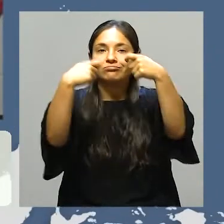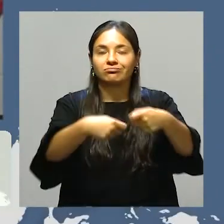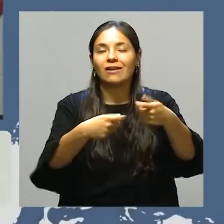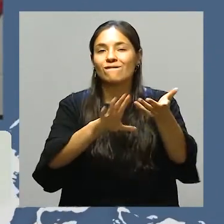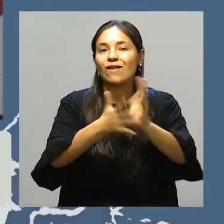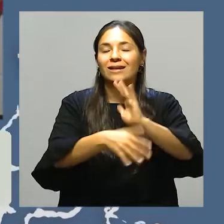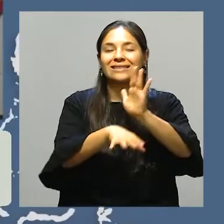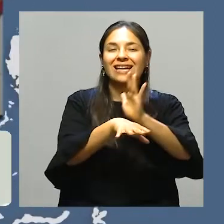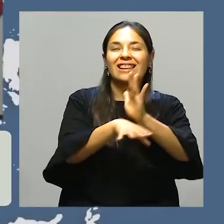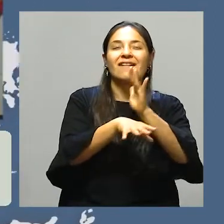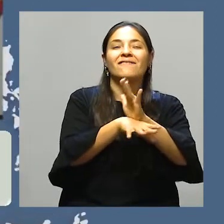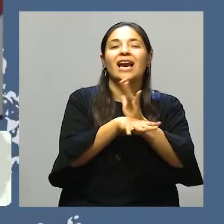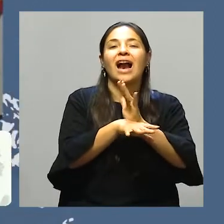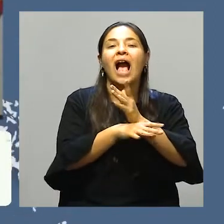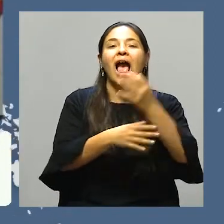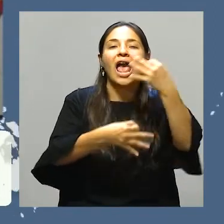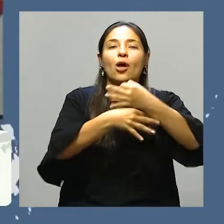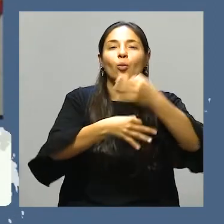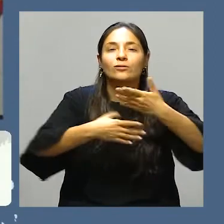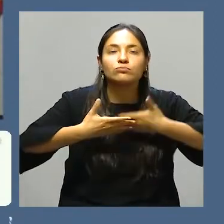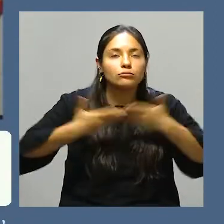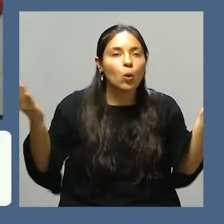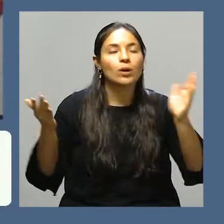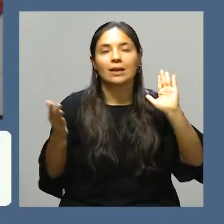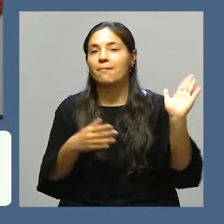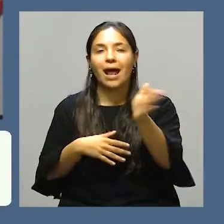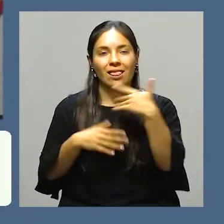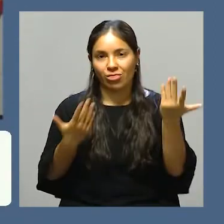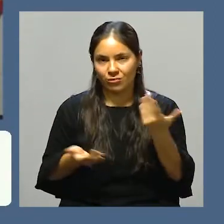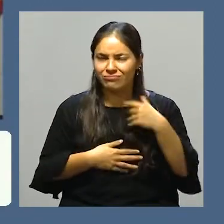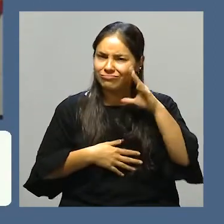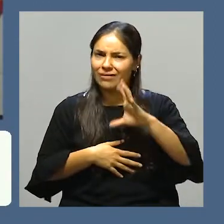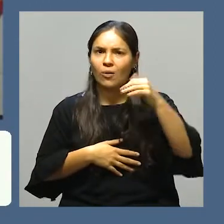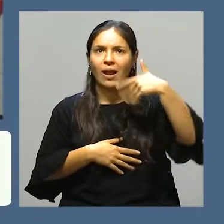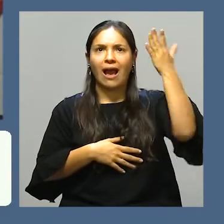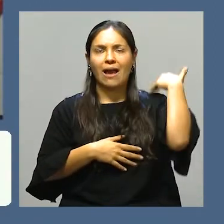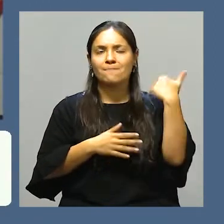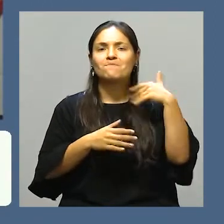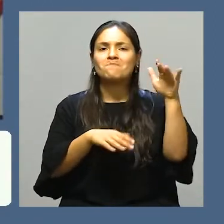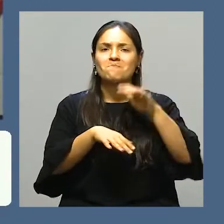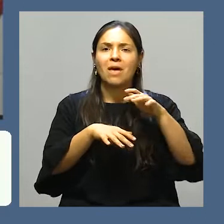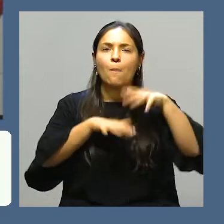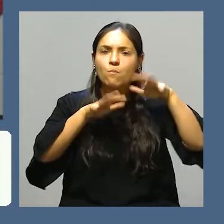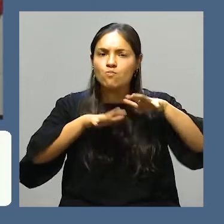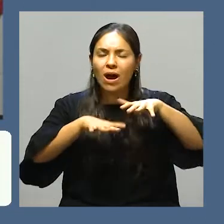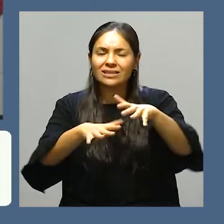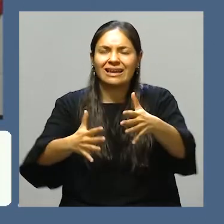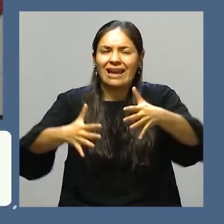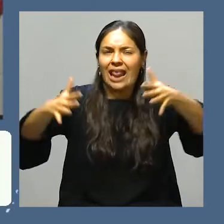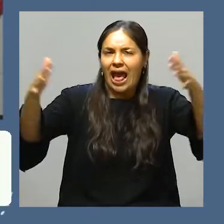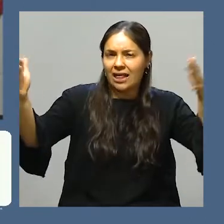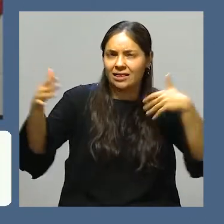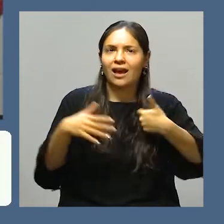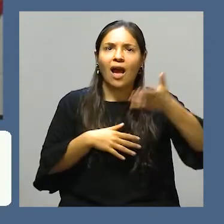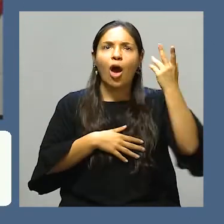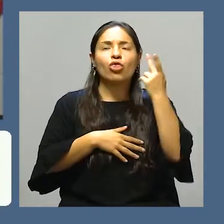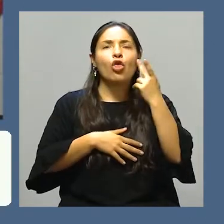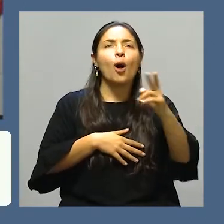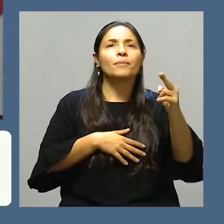de elección que se esté convocando. Hay casi siempre más abstención en las elecciones parlamentarias